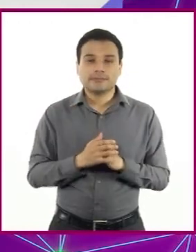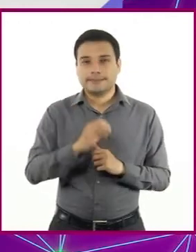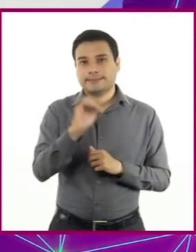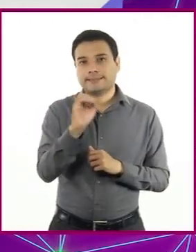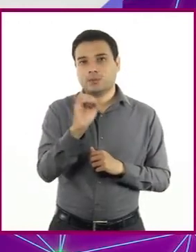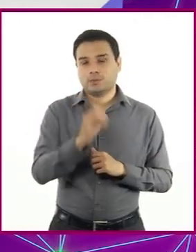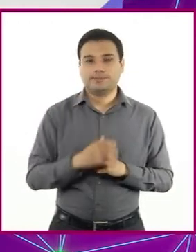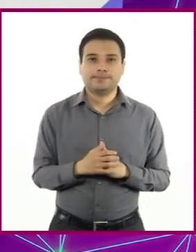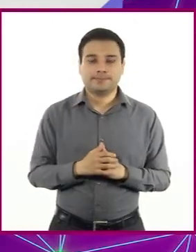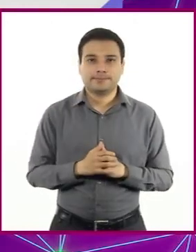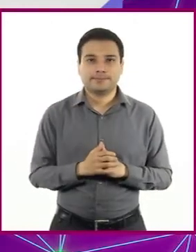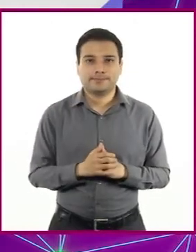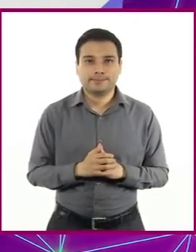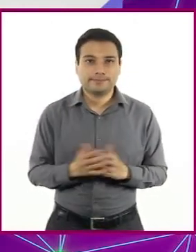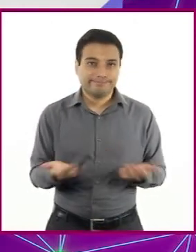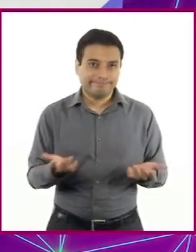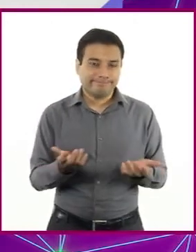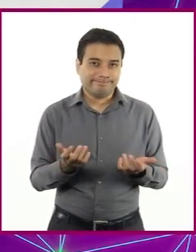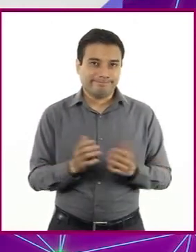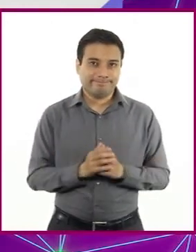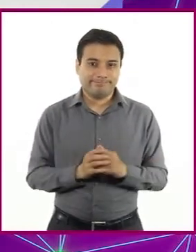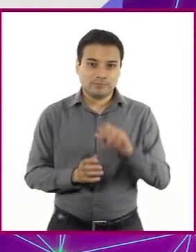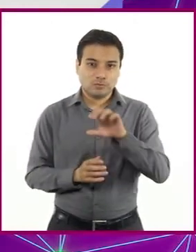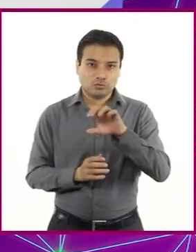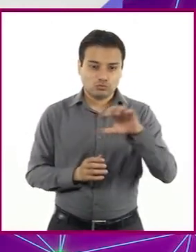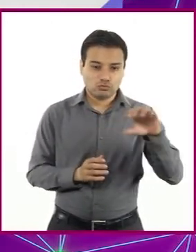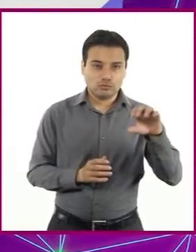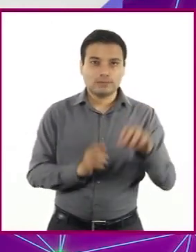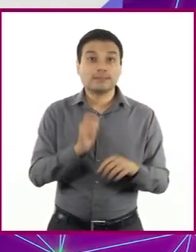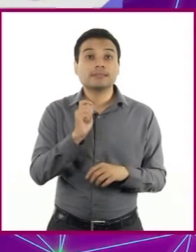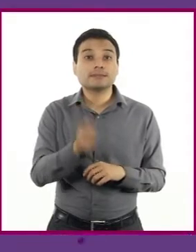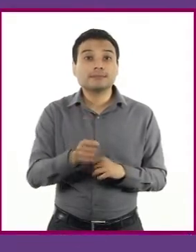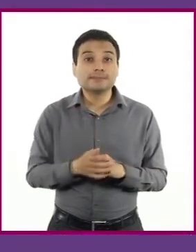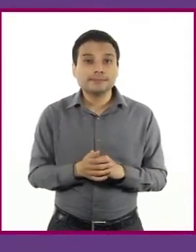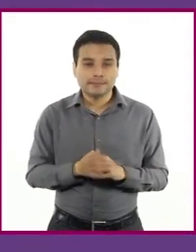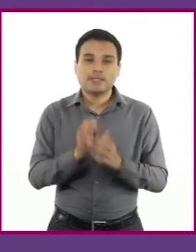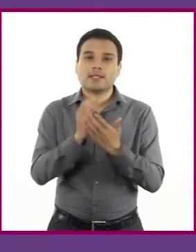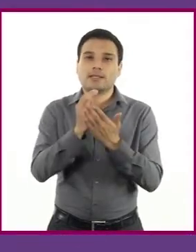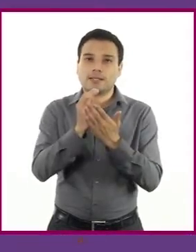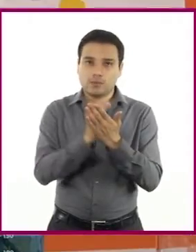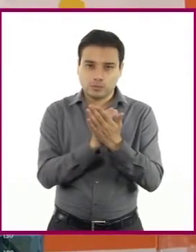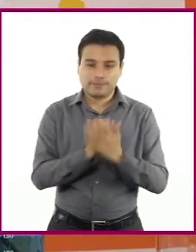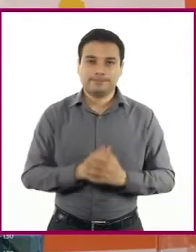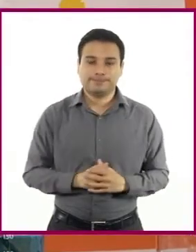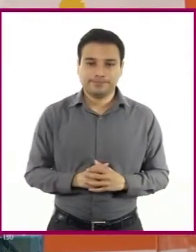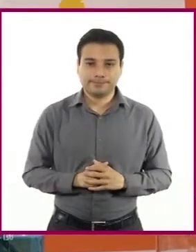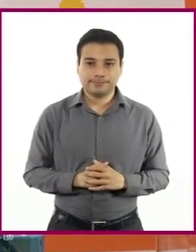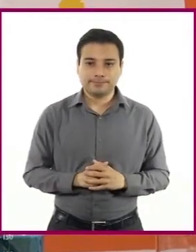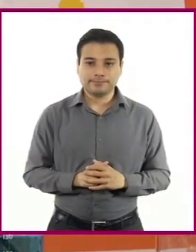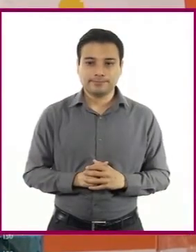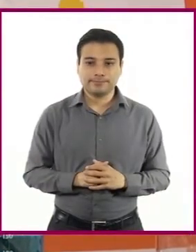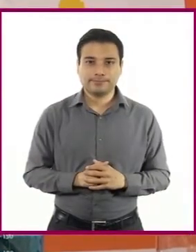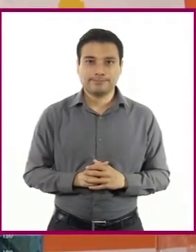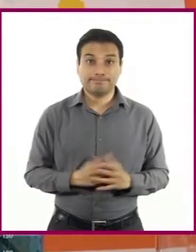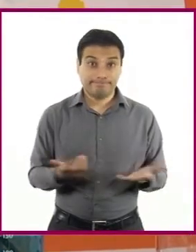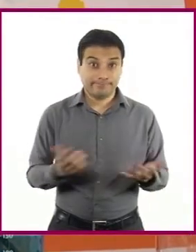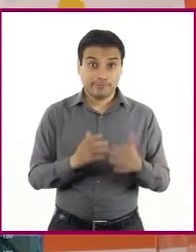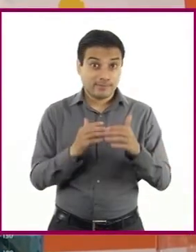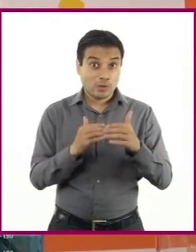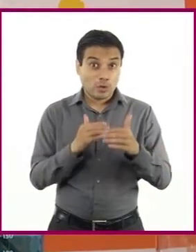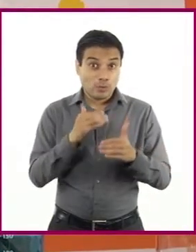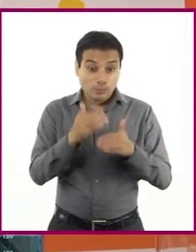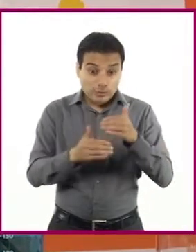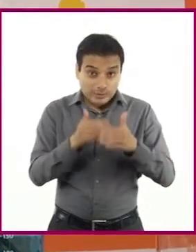0. Vemos cómo se recorre. Por lo tanto, se reduce. Los procesos de oxidación y